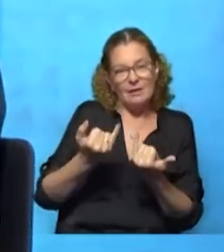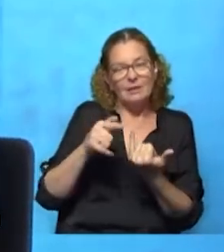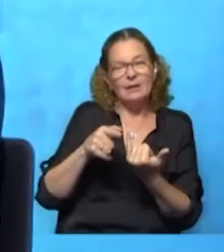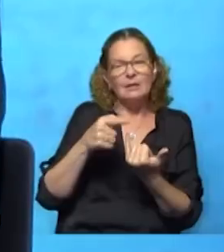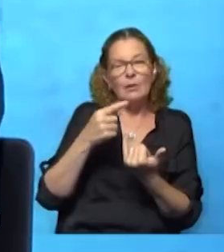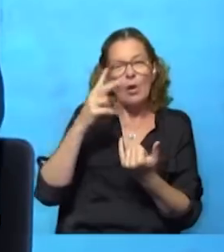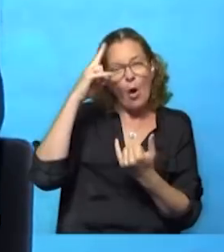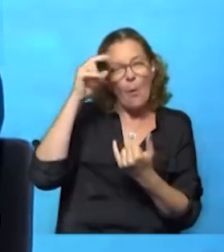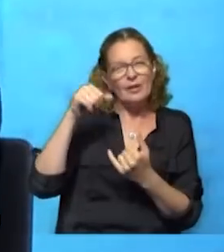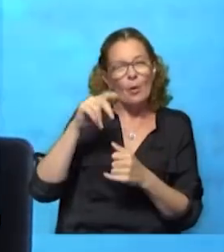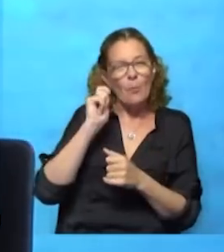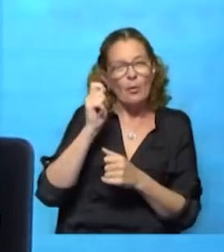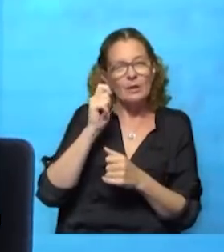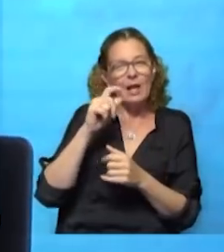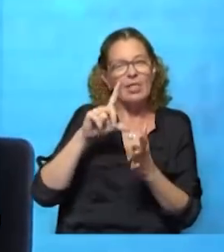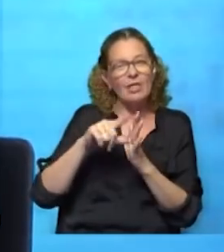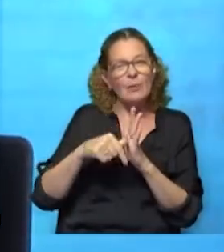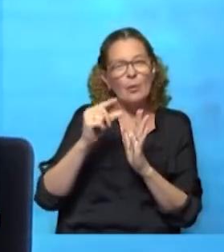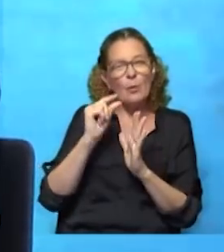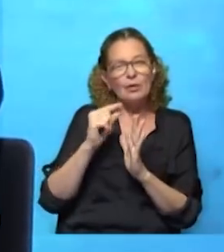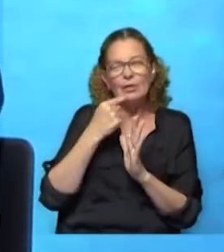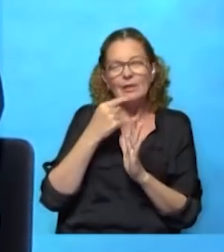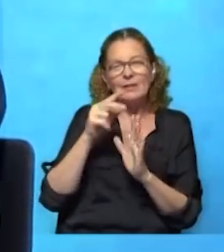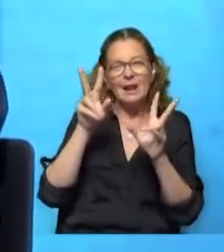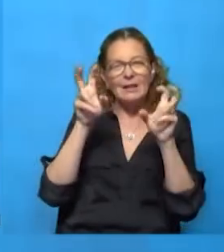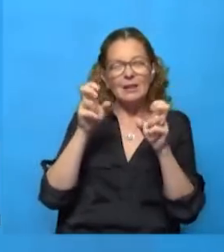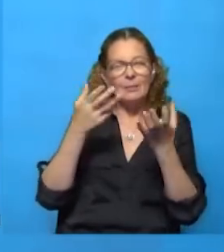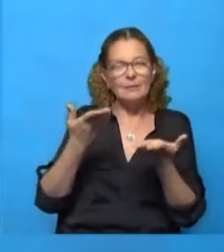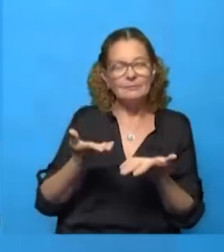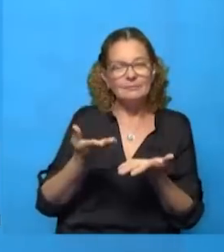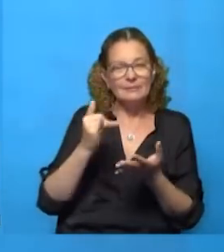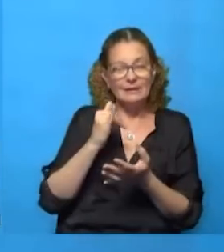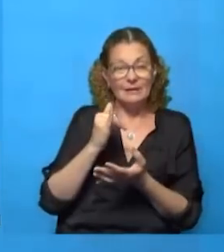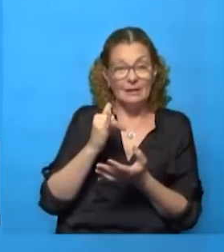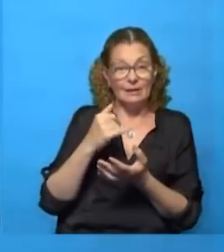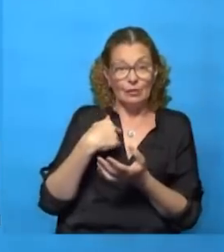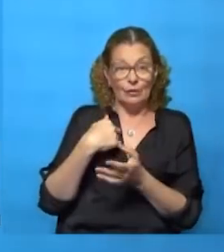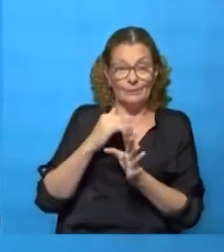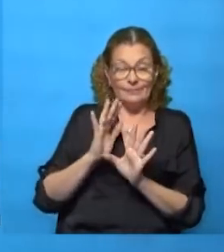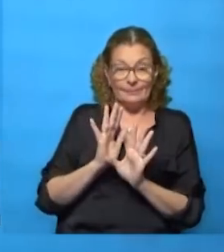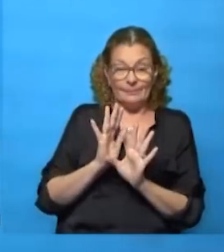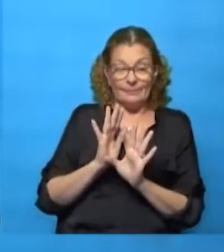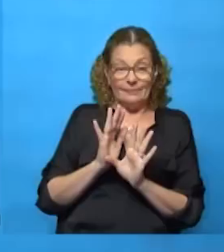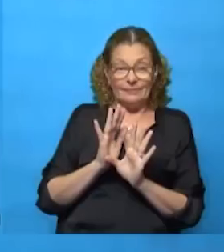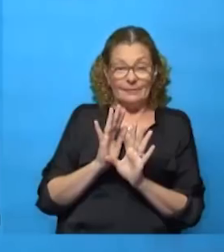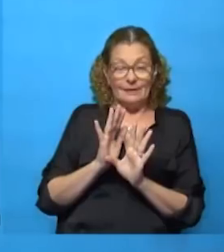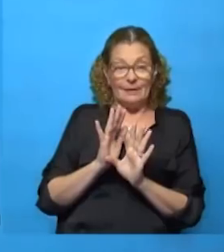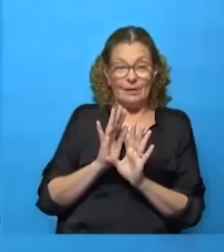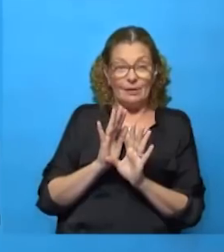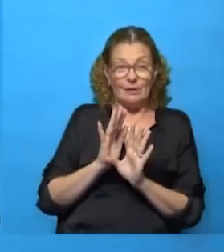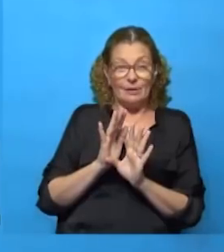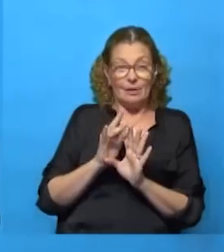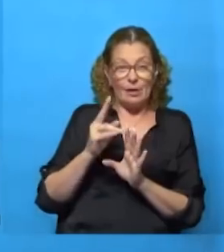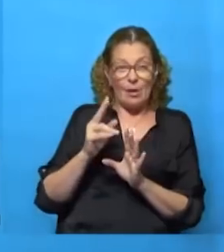en la opinión pública quizás demora un poquito más en instalarse el tema no Bueno sí yo a ver el los